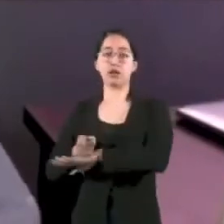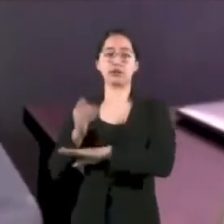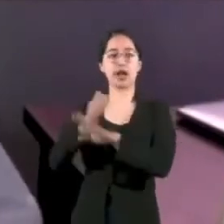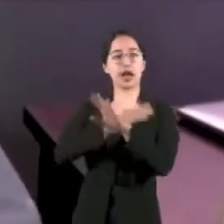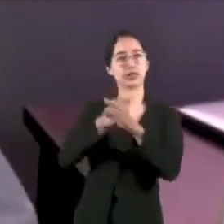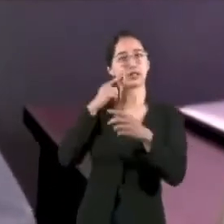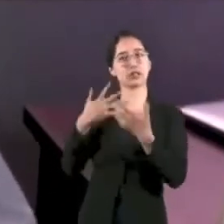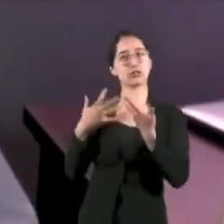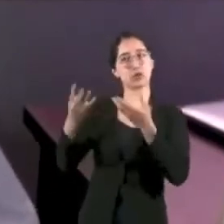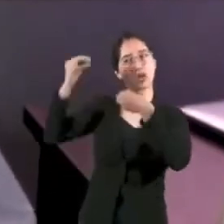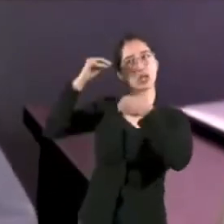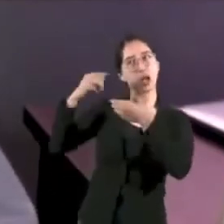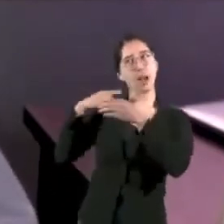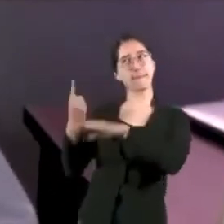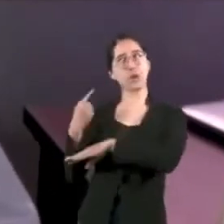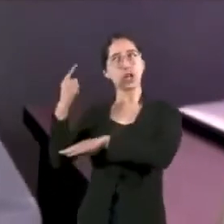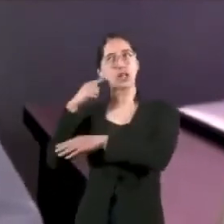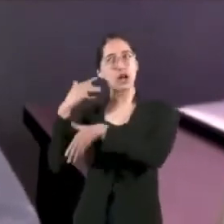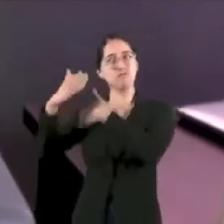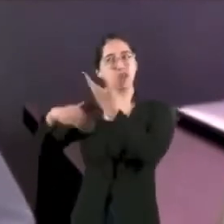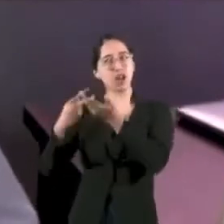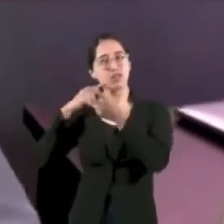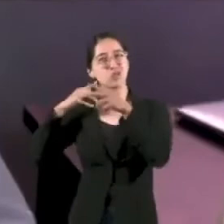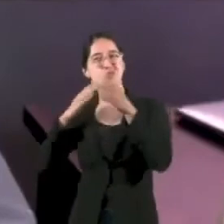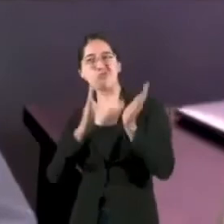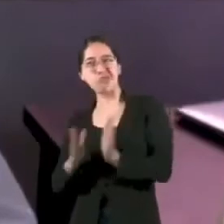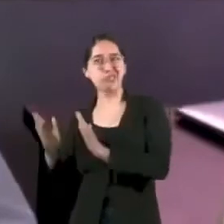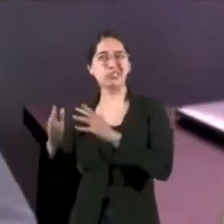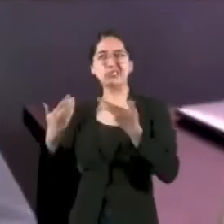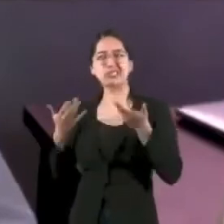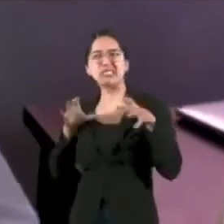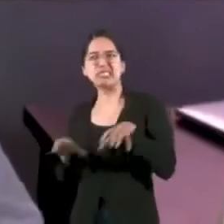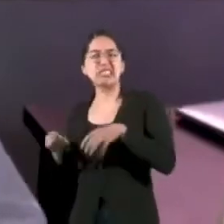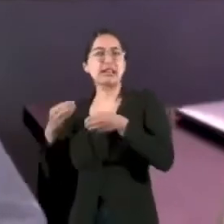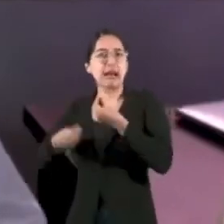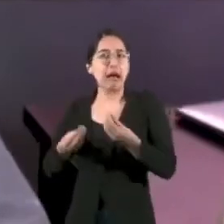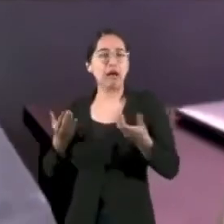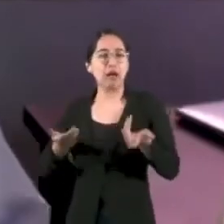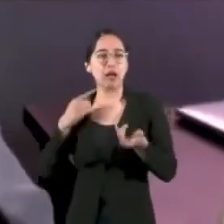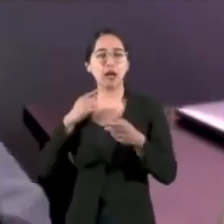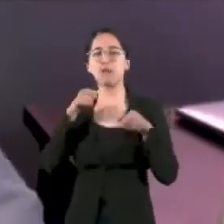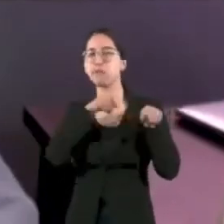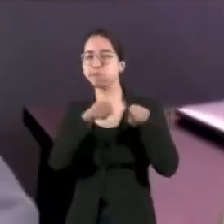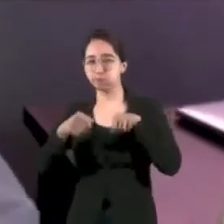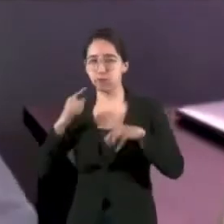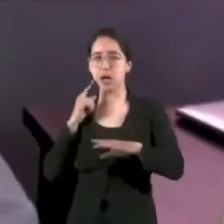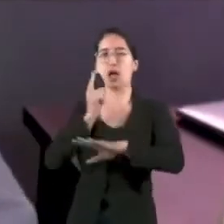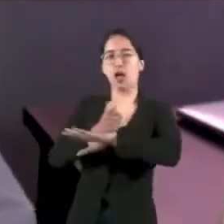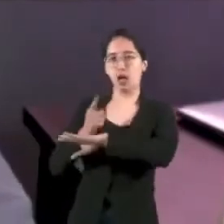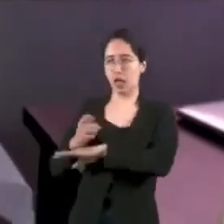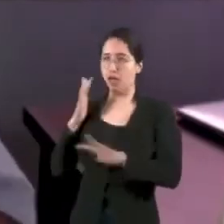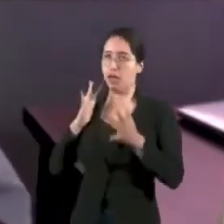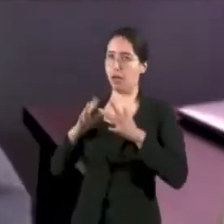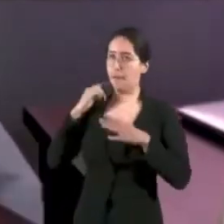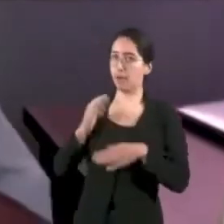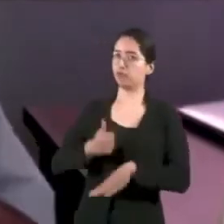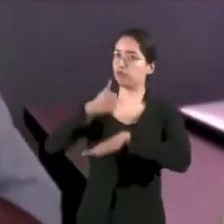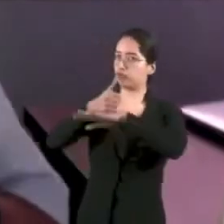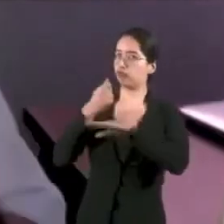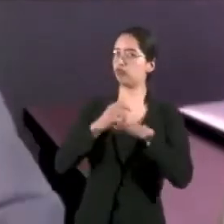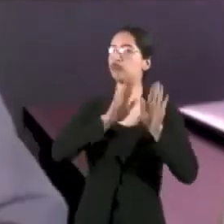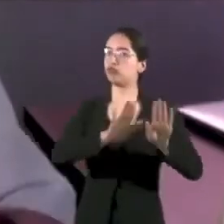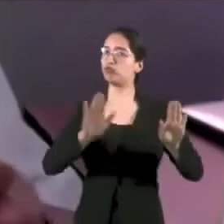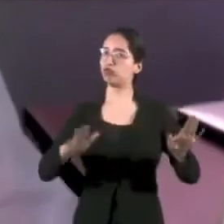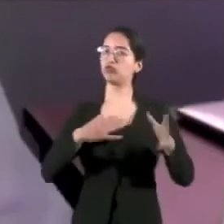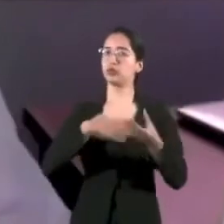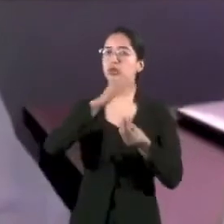municipios, que eso fue uno de los factores y los elementos que se fue acabando en la organización, y que hoy en día uno lo va entendiendo para poder